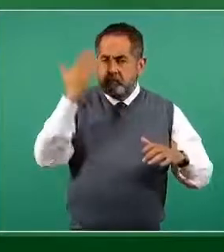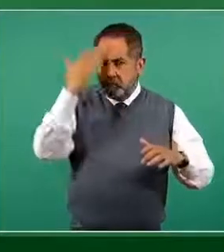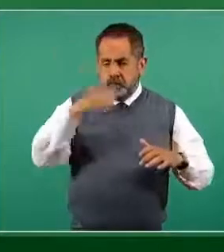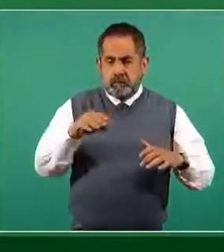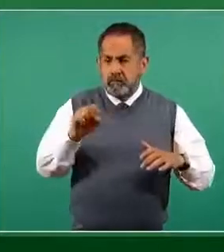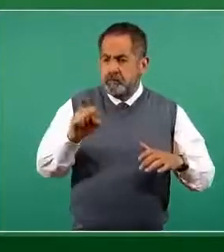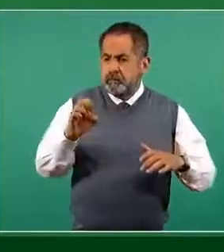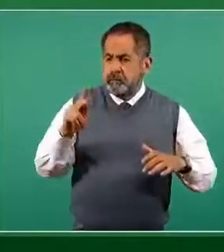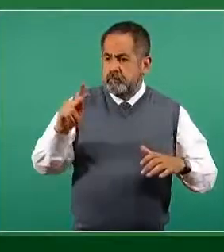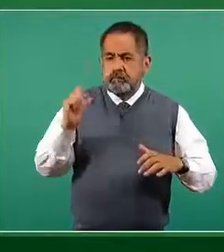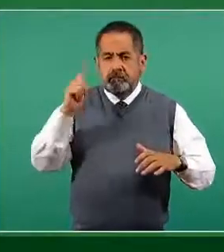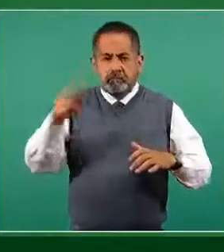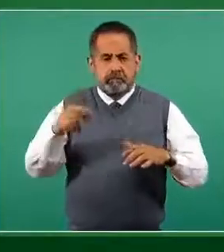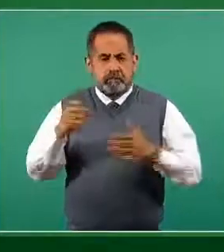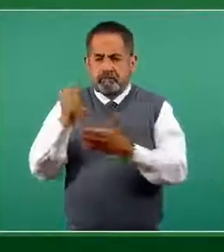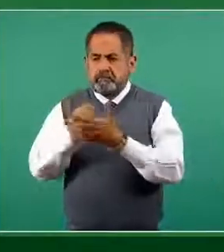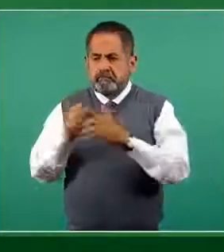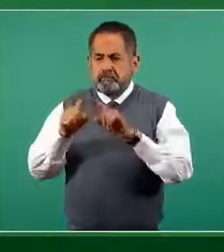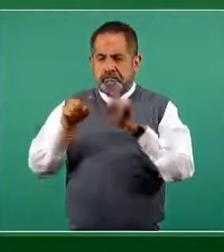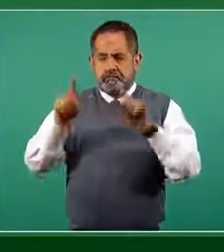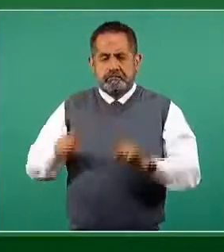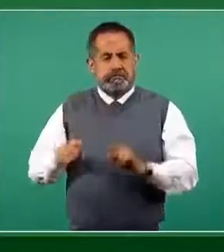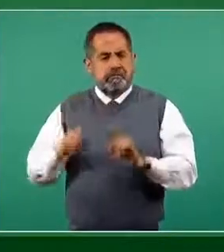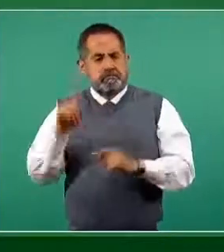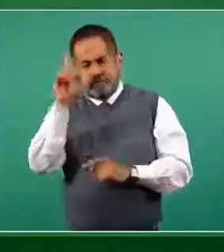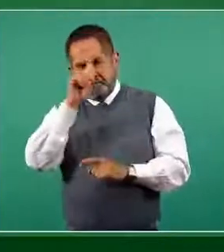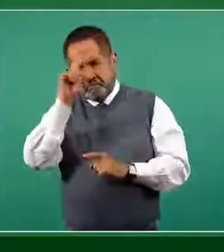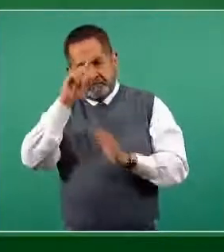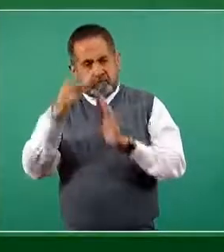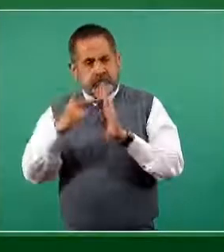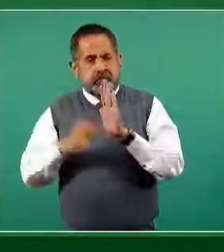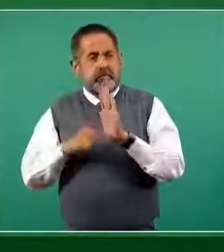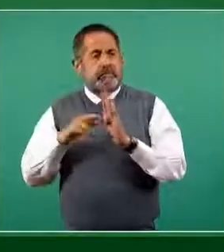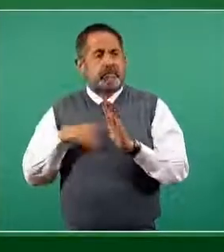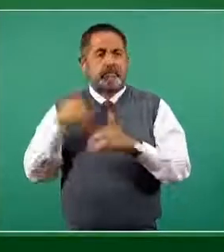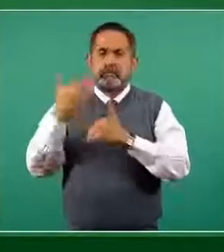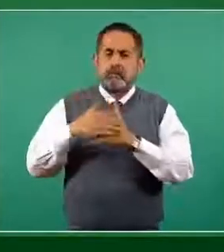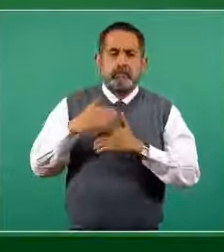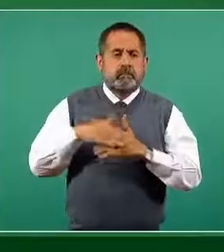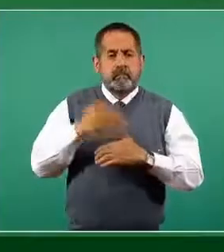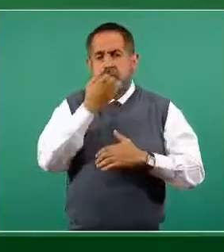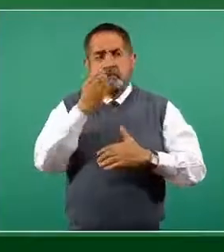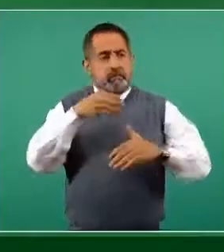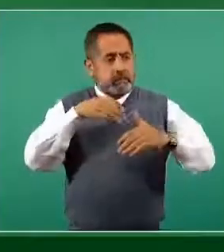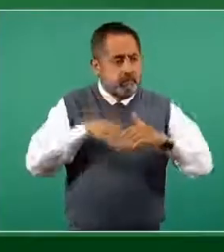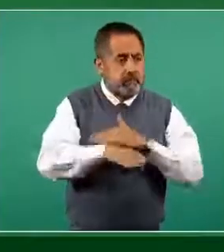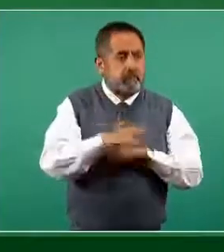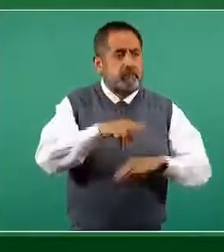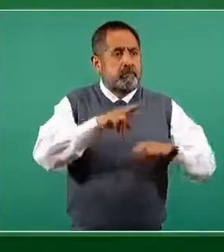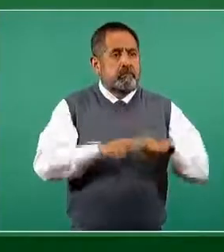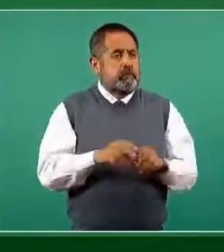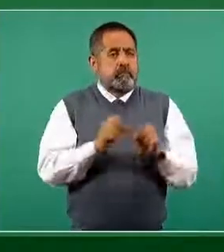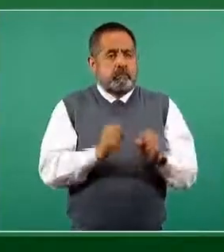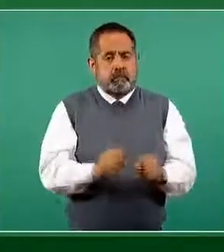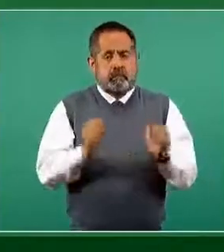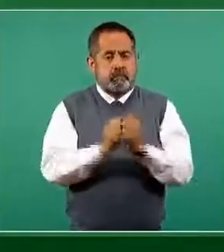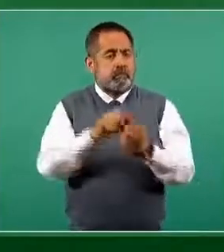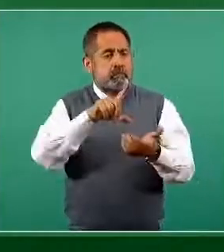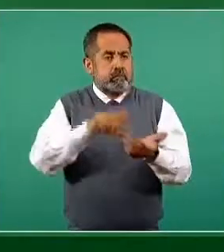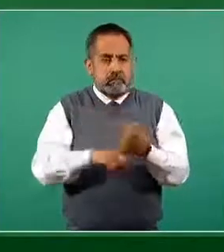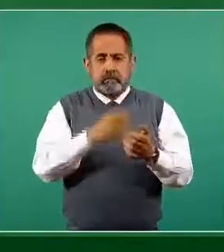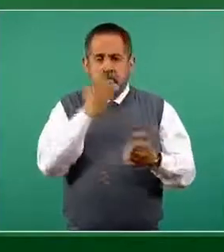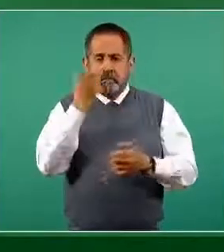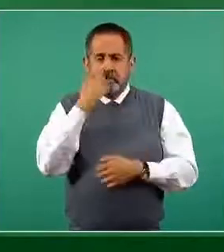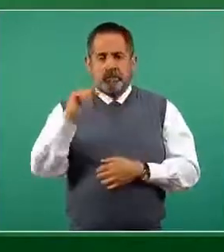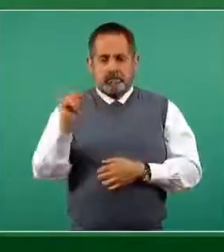SEP emitirá algún documento con las recomendaciones para el regreso seguro a clases, sobre todo dentro de los talleres de las escuelas